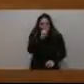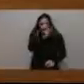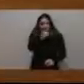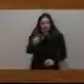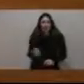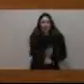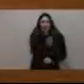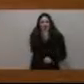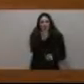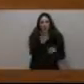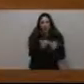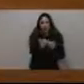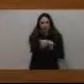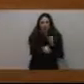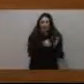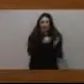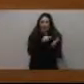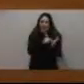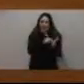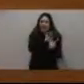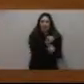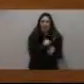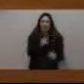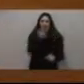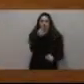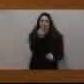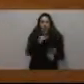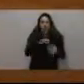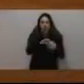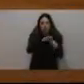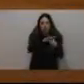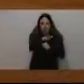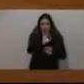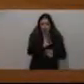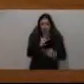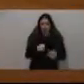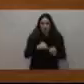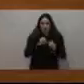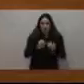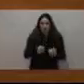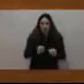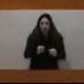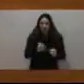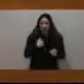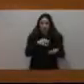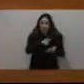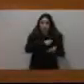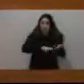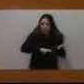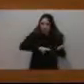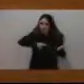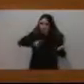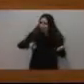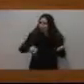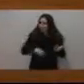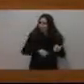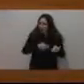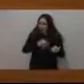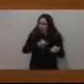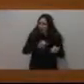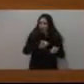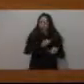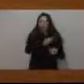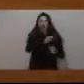redoblaron ustedes sus exigencias en este sentido. Se lo he leído. Hay varios más. Hay interpelaciones, hay